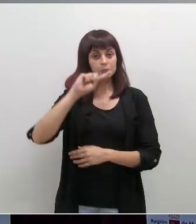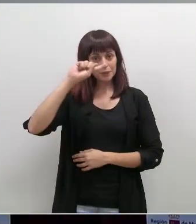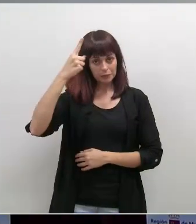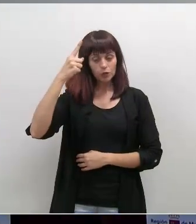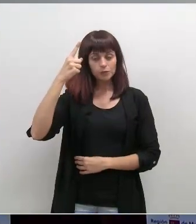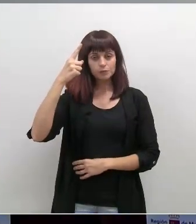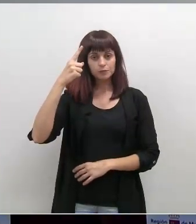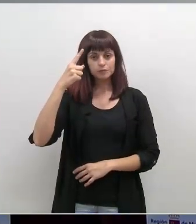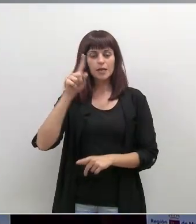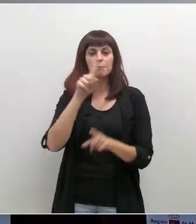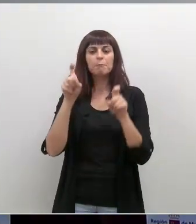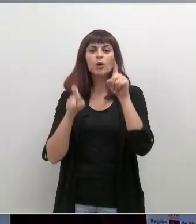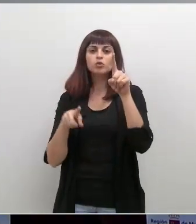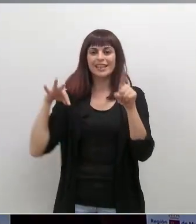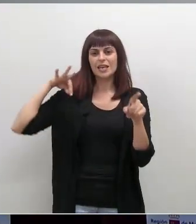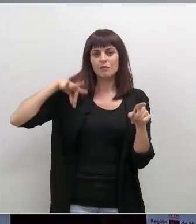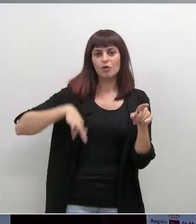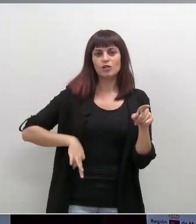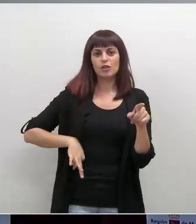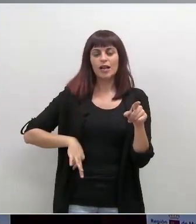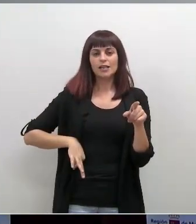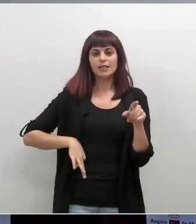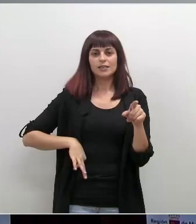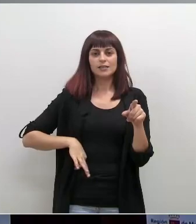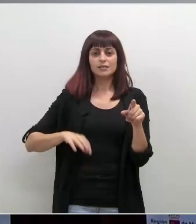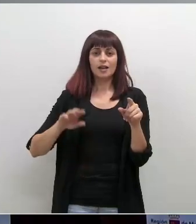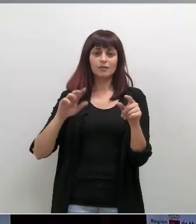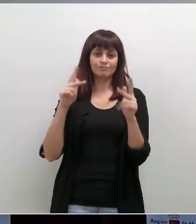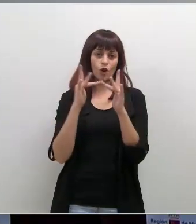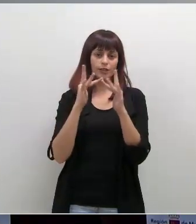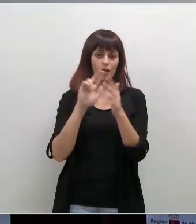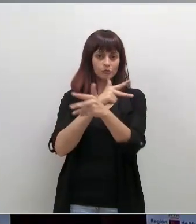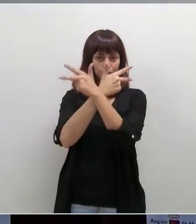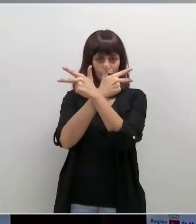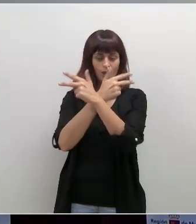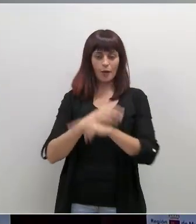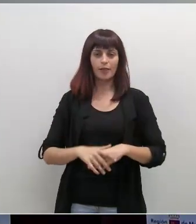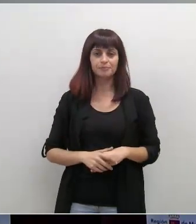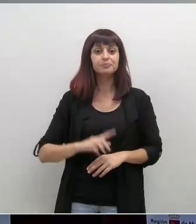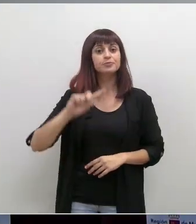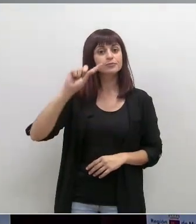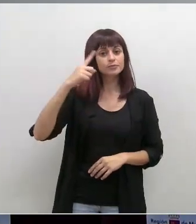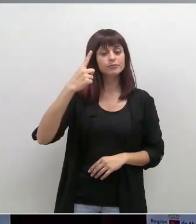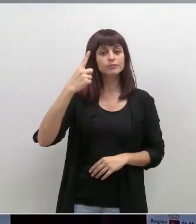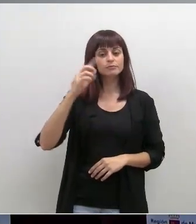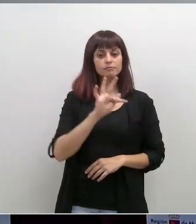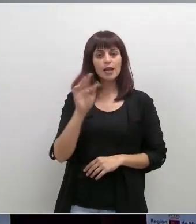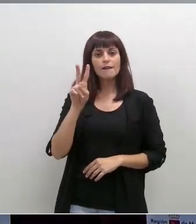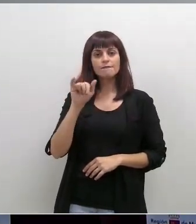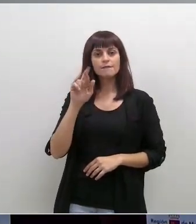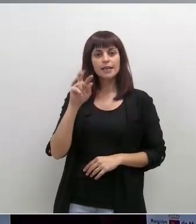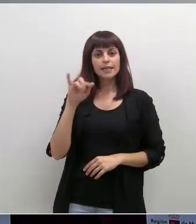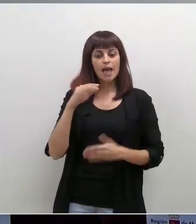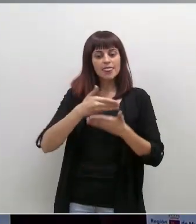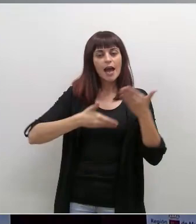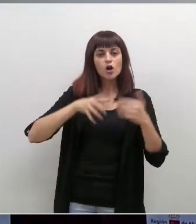a las preguntas de los profesionales de comunicación que se encuentran conectados por videollamada. En primer lugar tiene la palabra Virginia Vadillo del